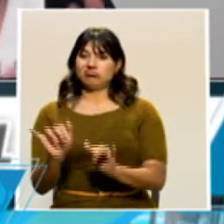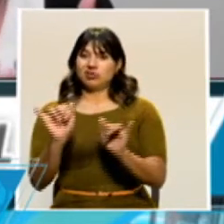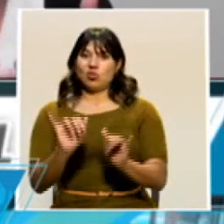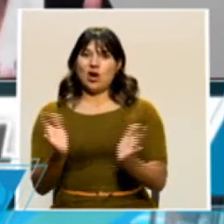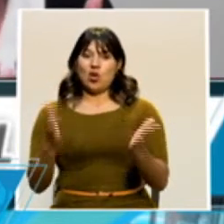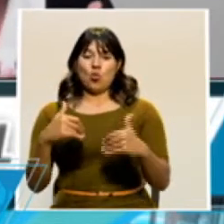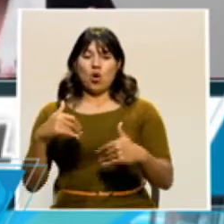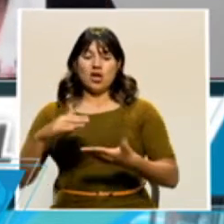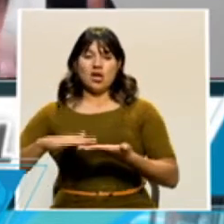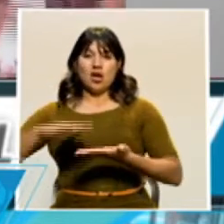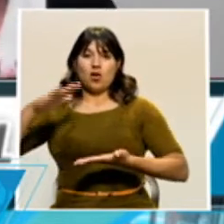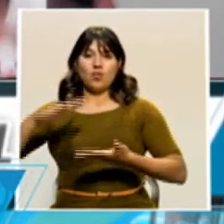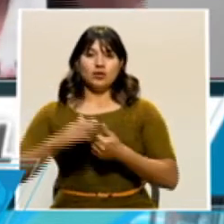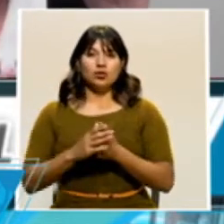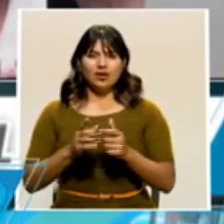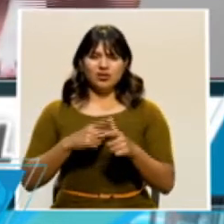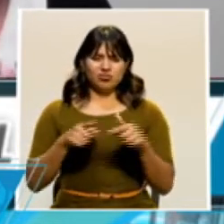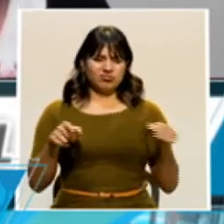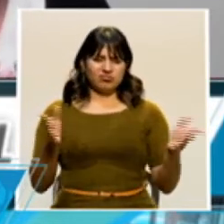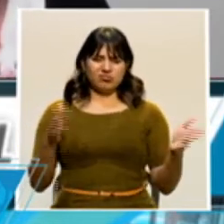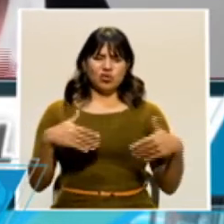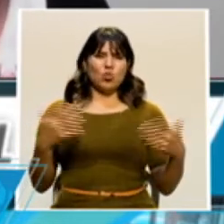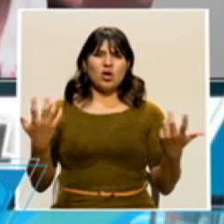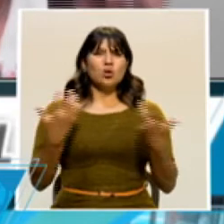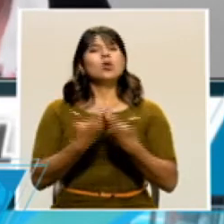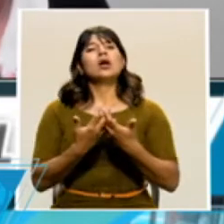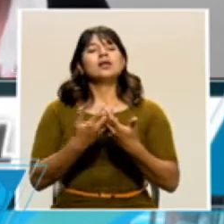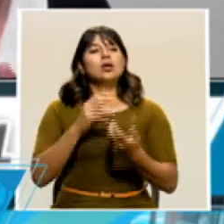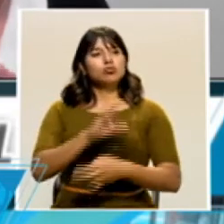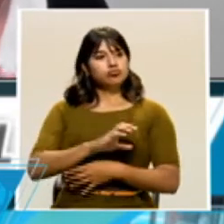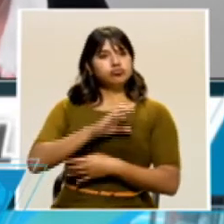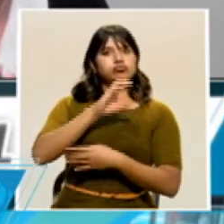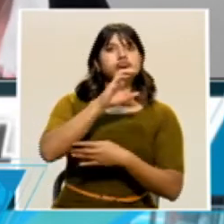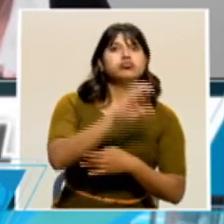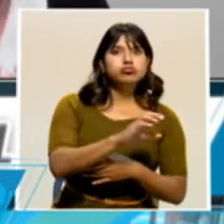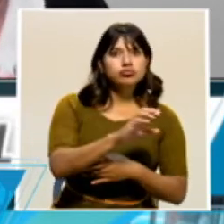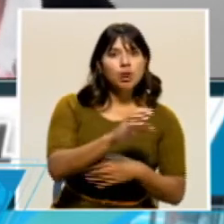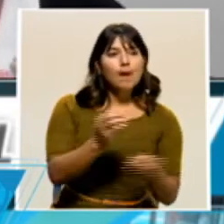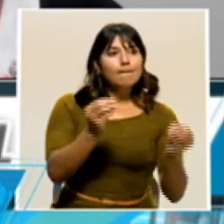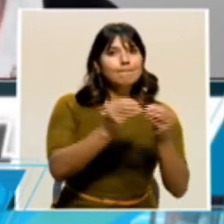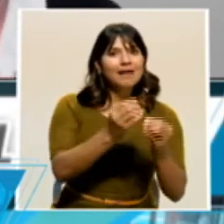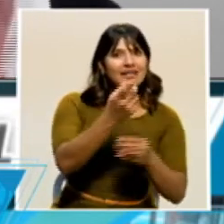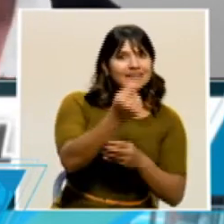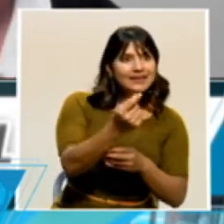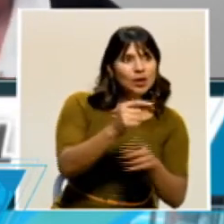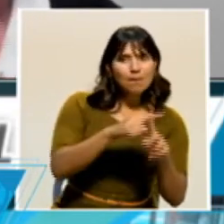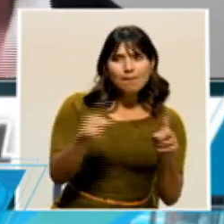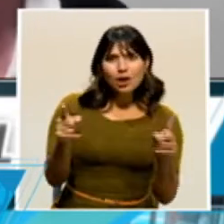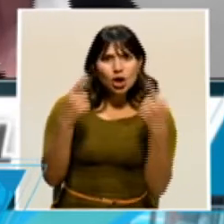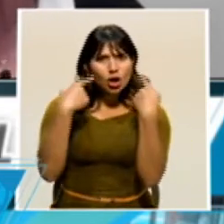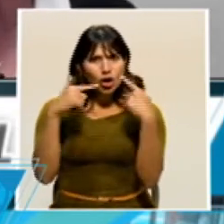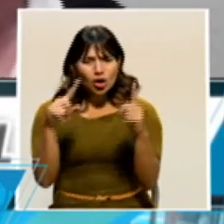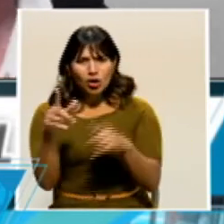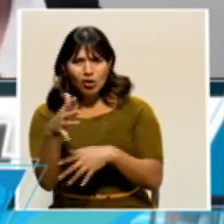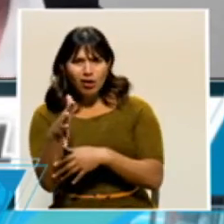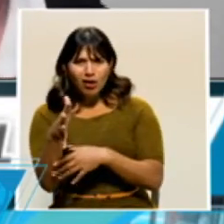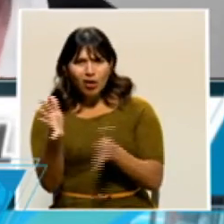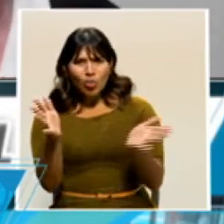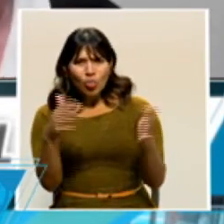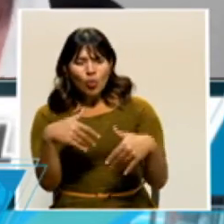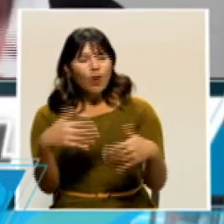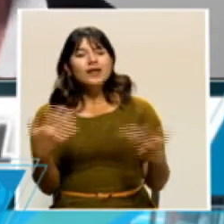bueno, no hay coherencia entre la inversión pública que se hace para esos servicios y los logros. Entonces, ahí hay un tema